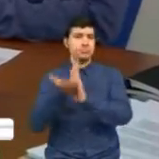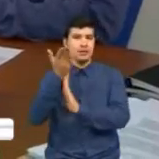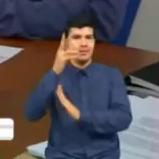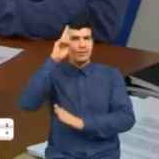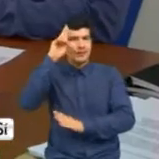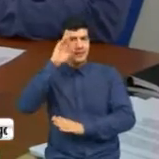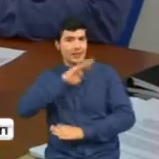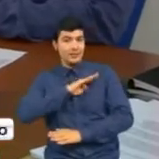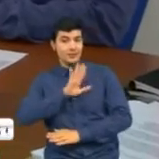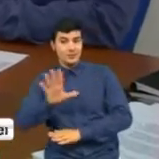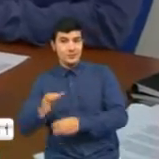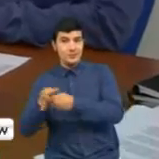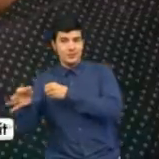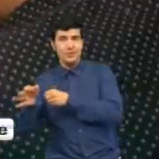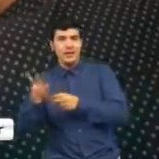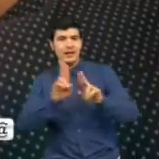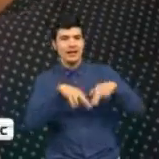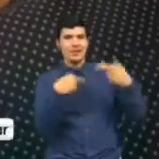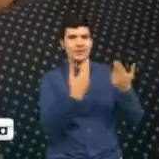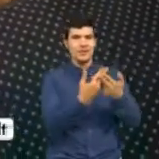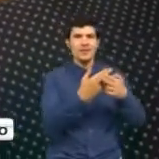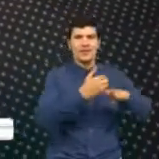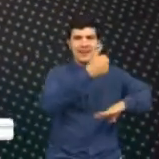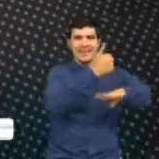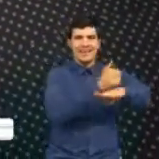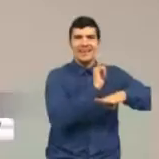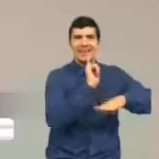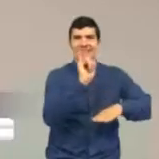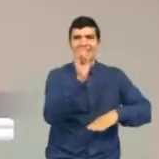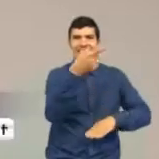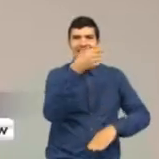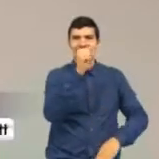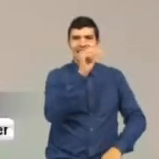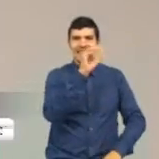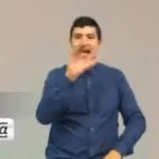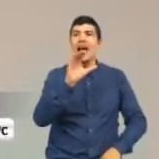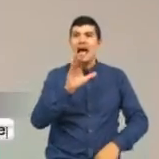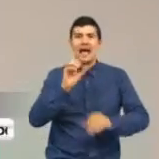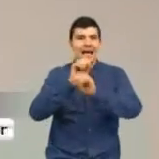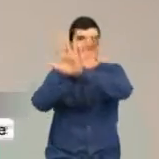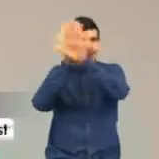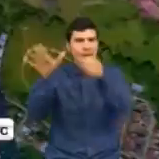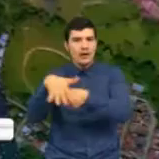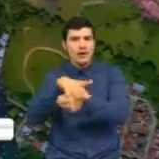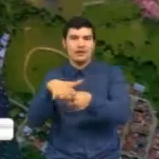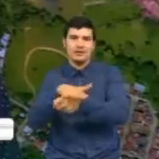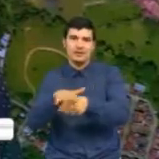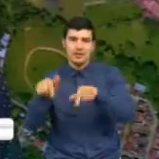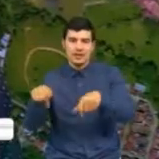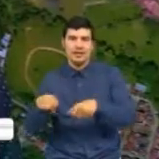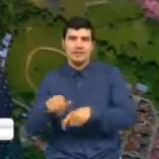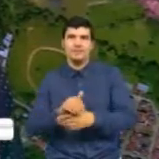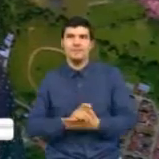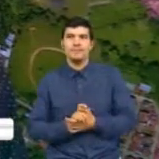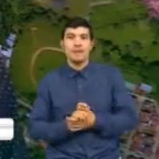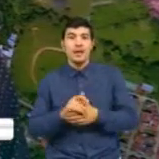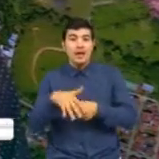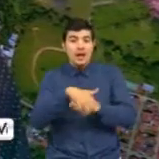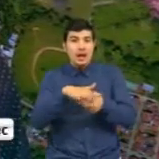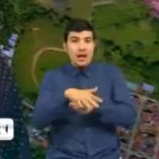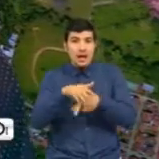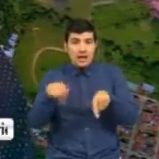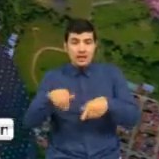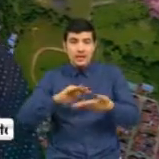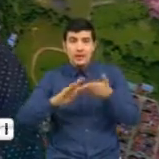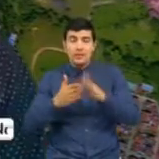israelã gon se reunió con el director del igac para aclararle a la ciudadanía esta situación la ciudadanía viene preocupada por